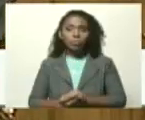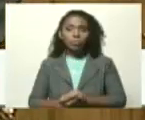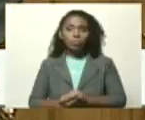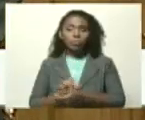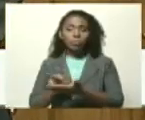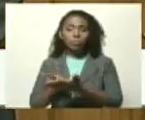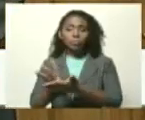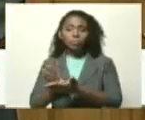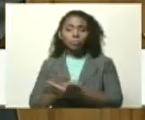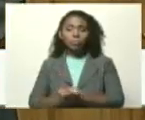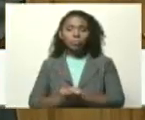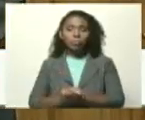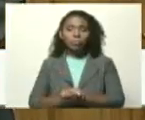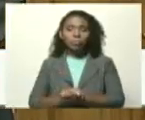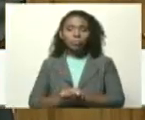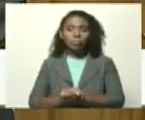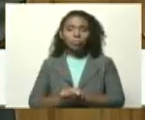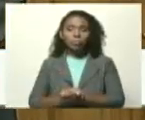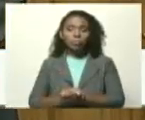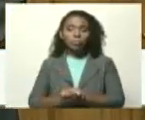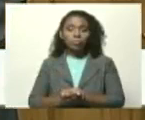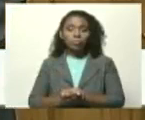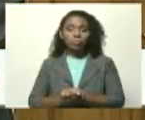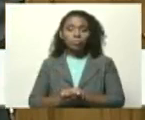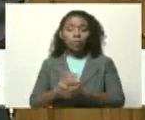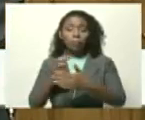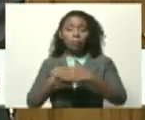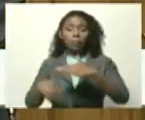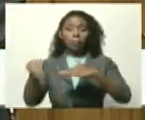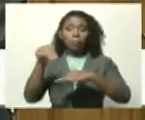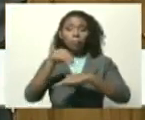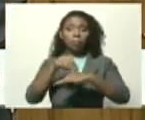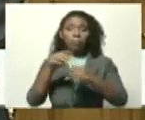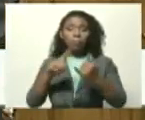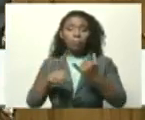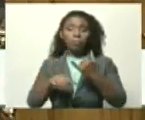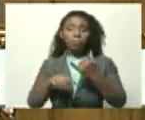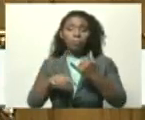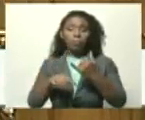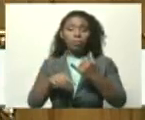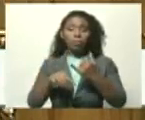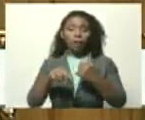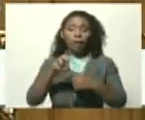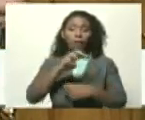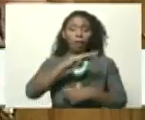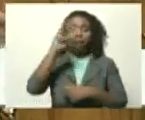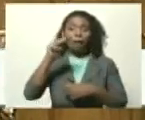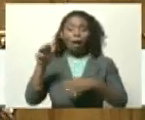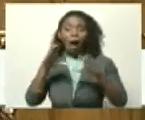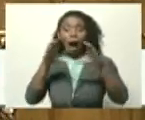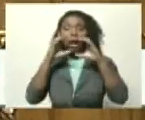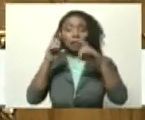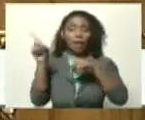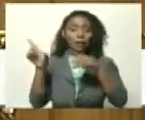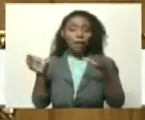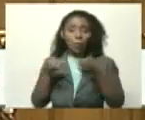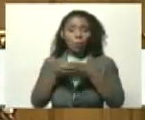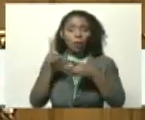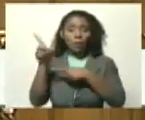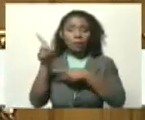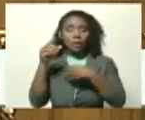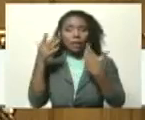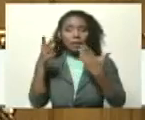Votaron a magistrados de McDonald's, porque ahí es donde se reúnen, en el McDonald's